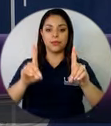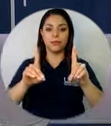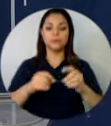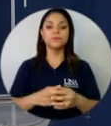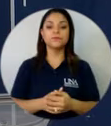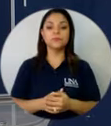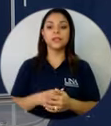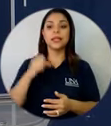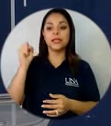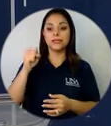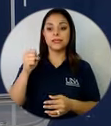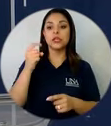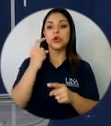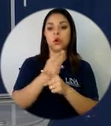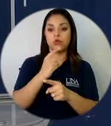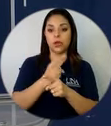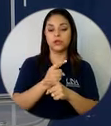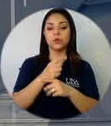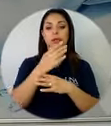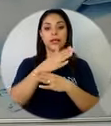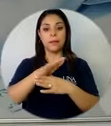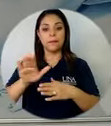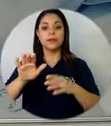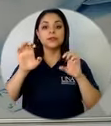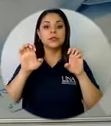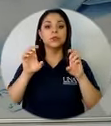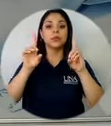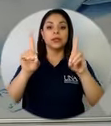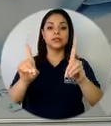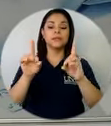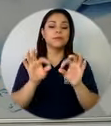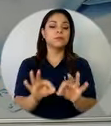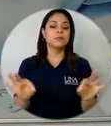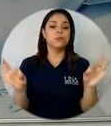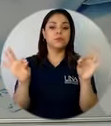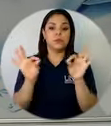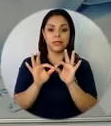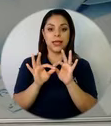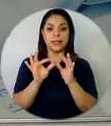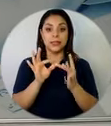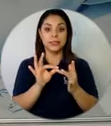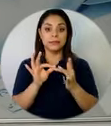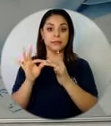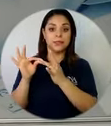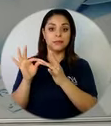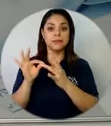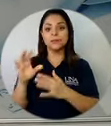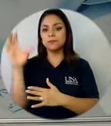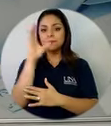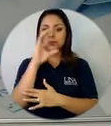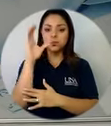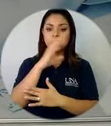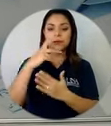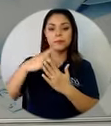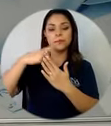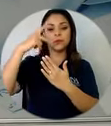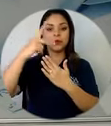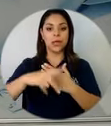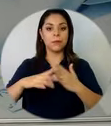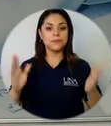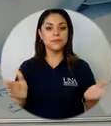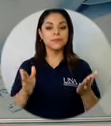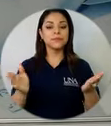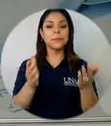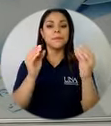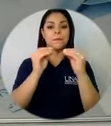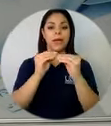en el tema educativo. Sí, efectivamente la parte educativa es muy importante, especialmente buscar